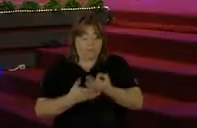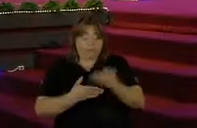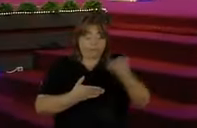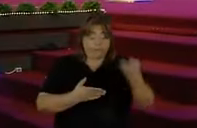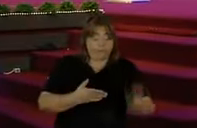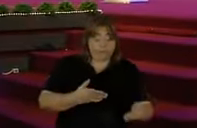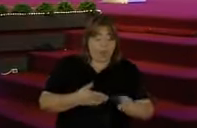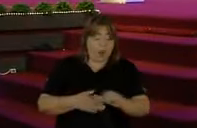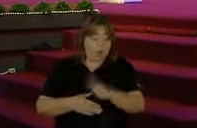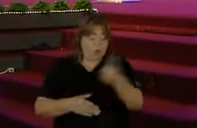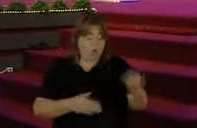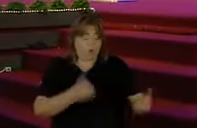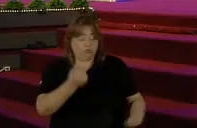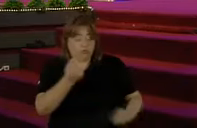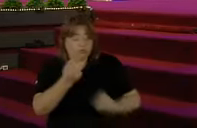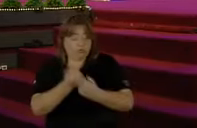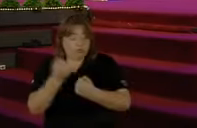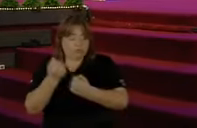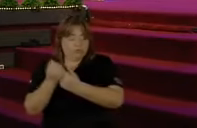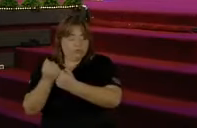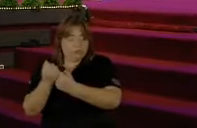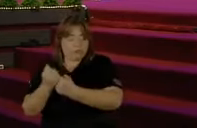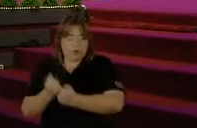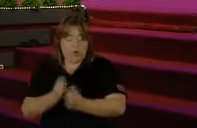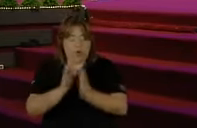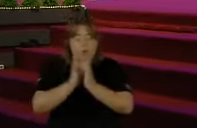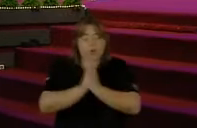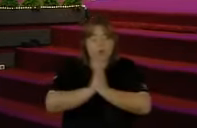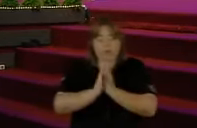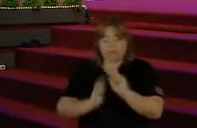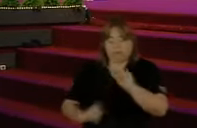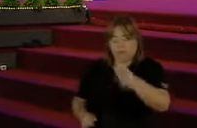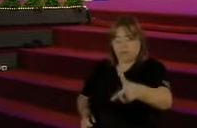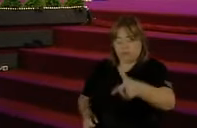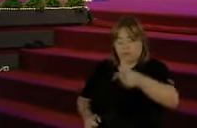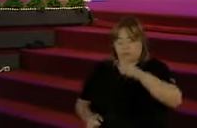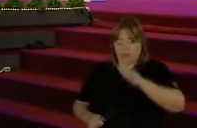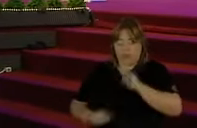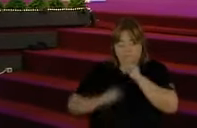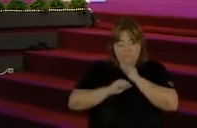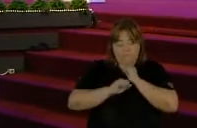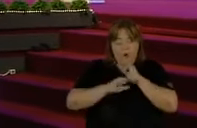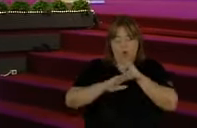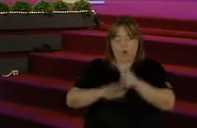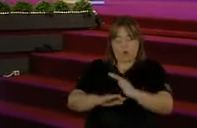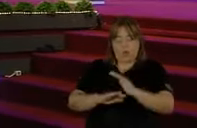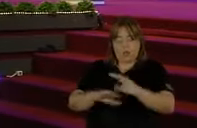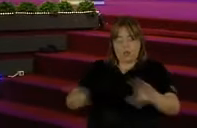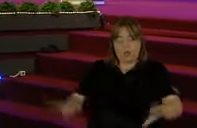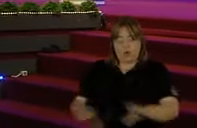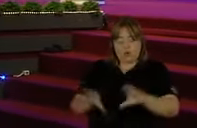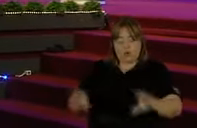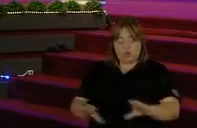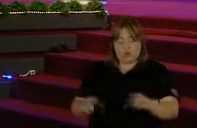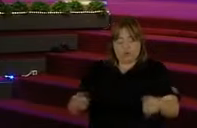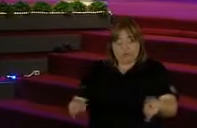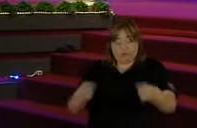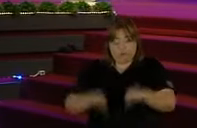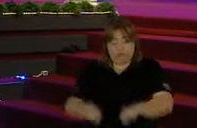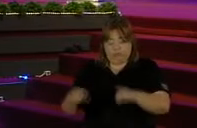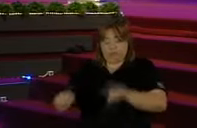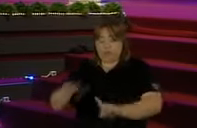de la fe, estamos aquí para orar los unos por los otros, para provocar que las cosas sucedan.